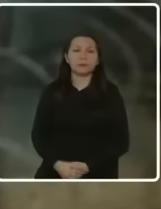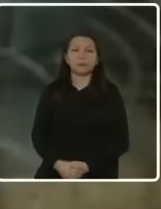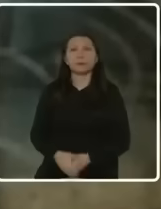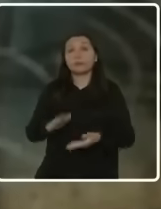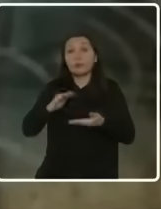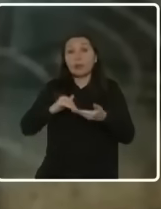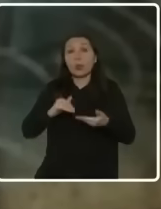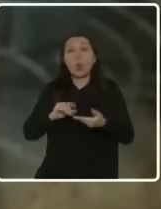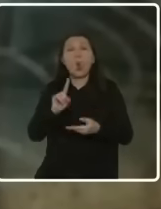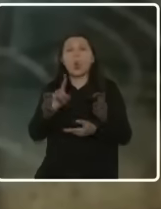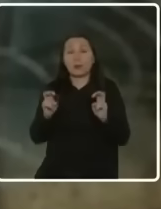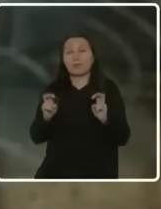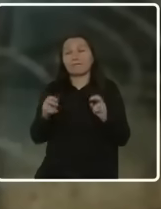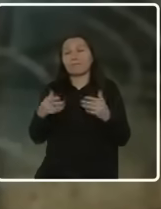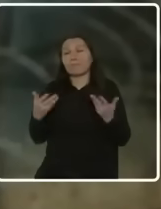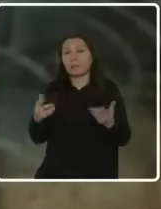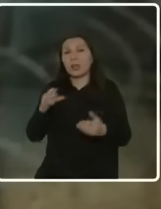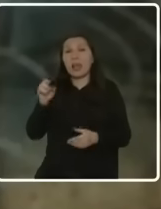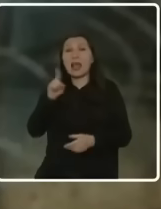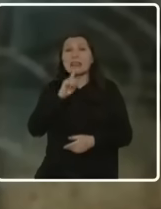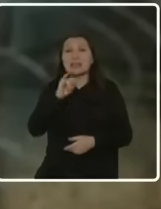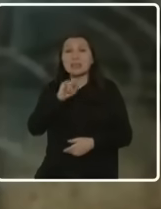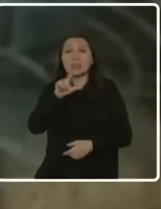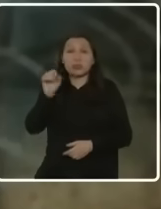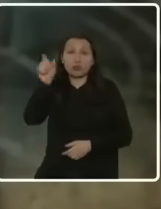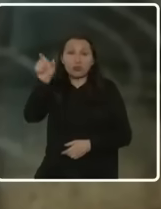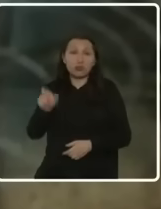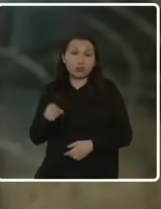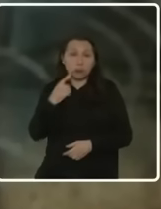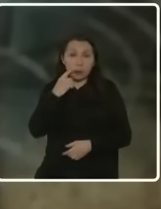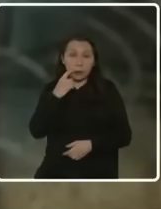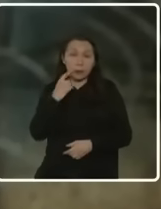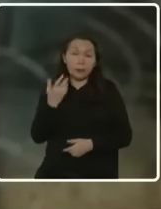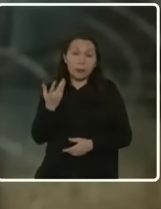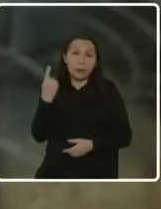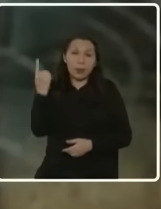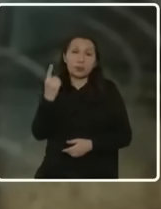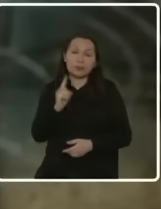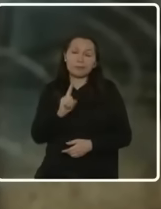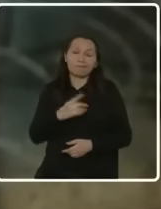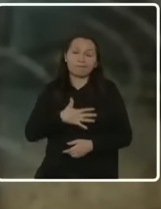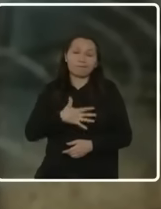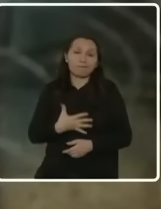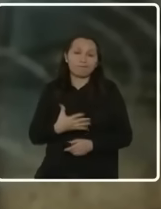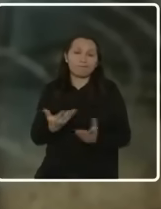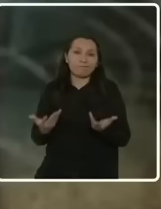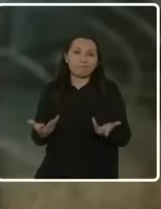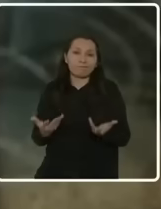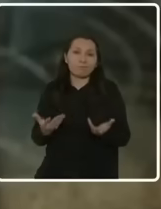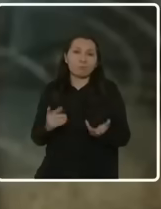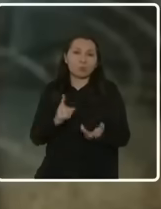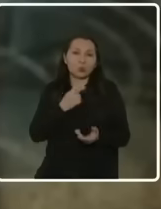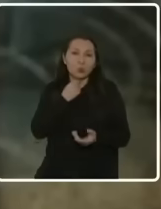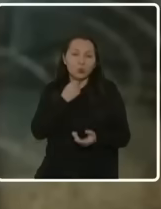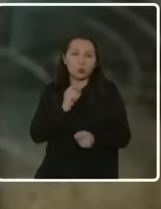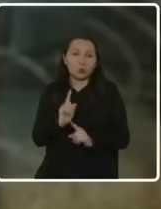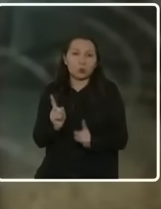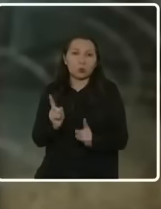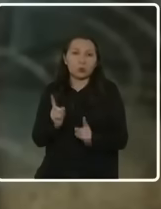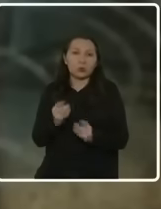Los indultos no es un cheque en blanco. El caso de Luis Castillo en particular, yo creo que es indeseable y evidentemente